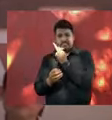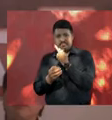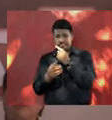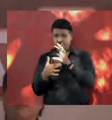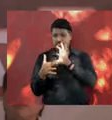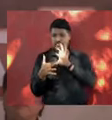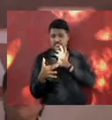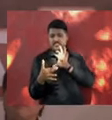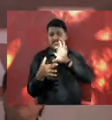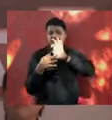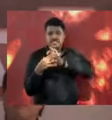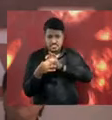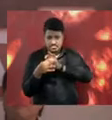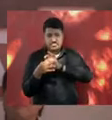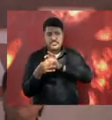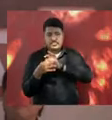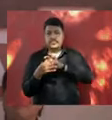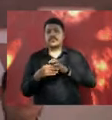un convenio.